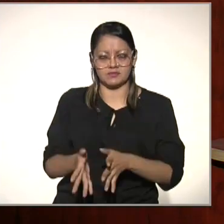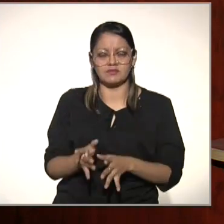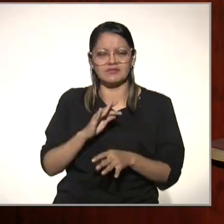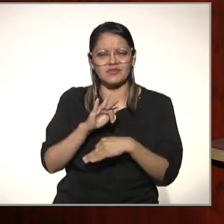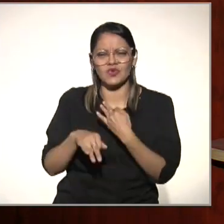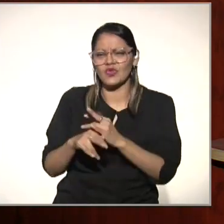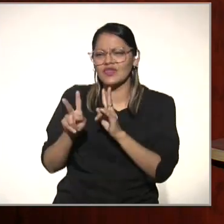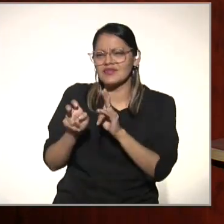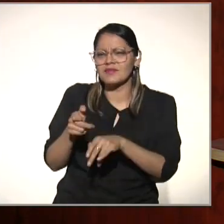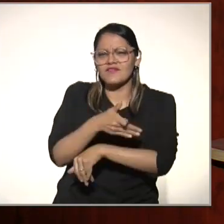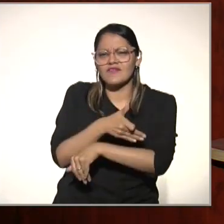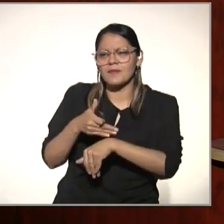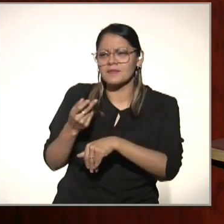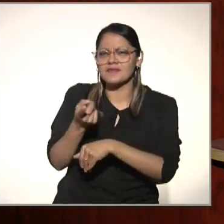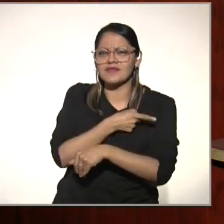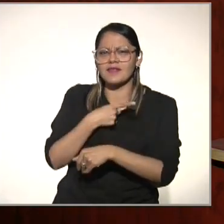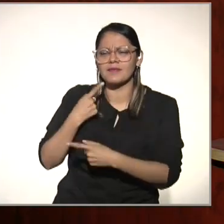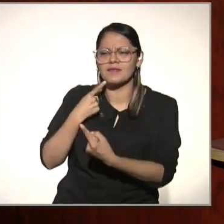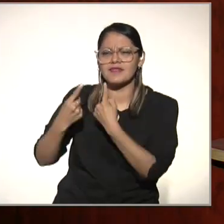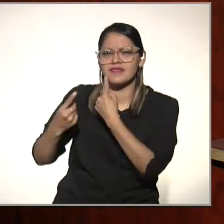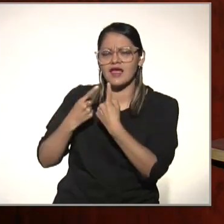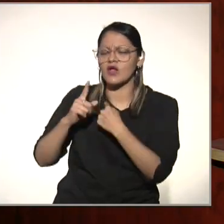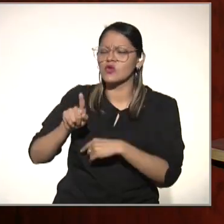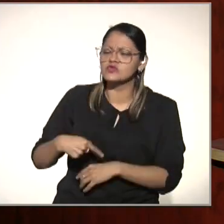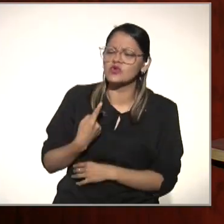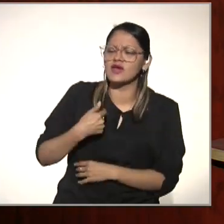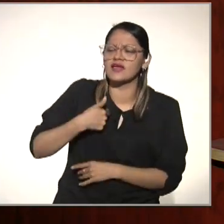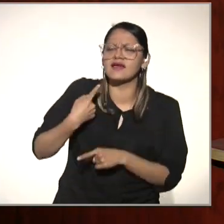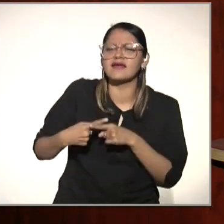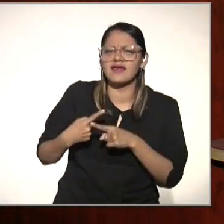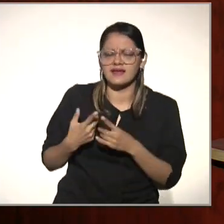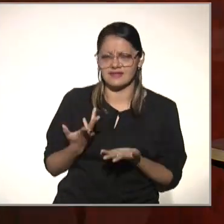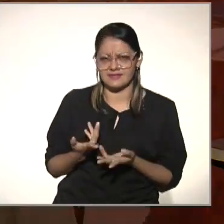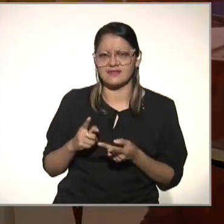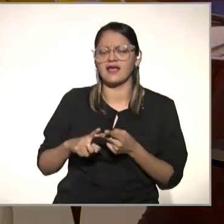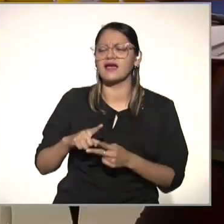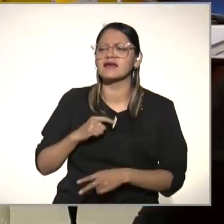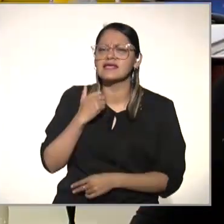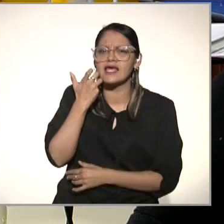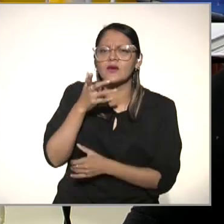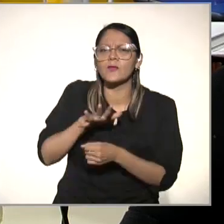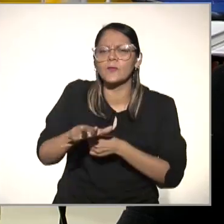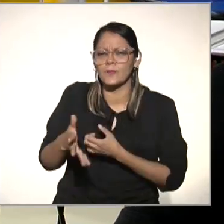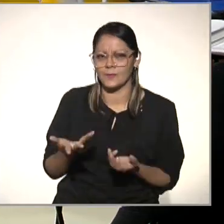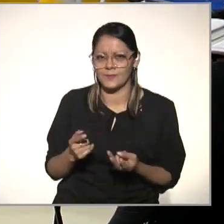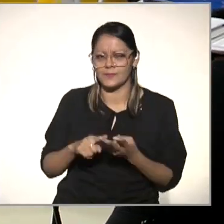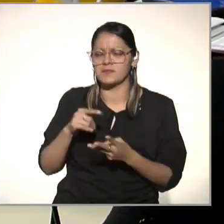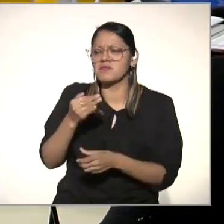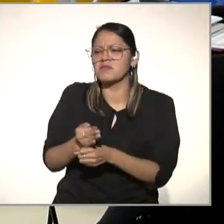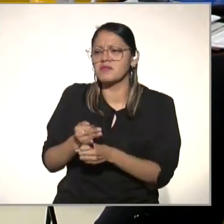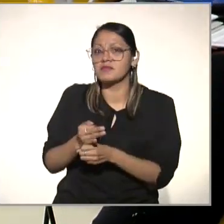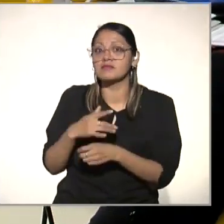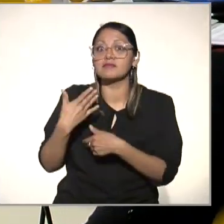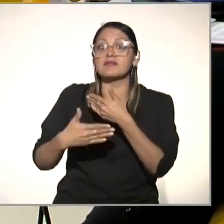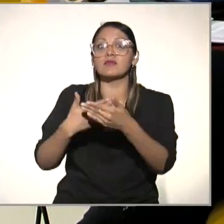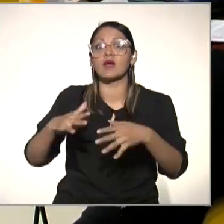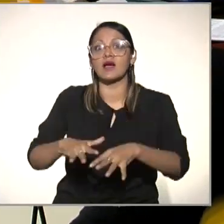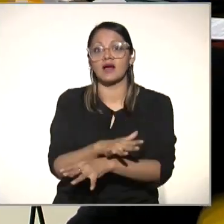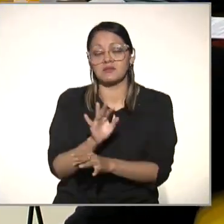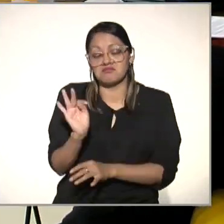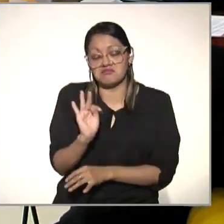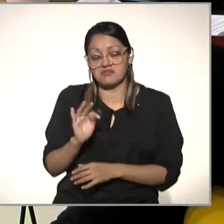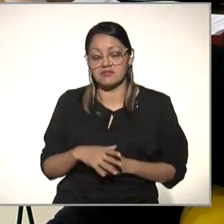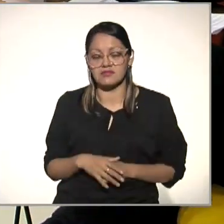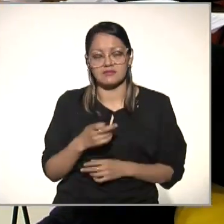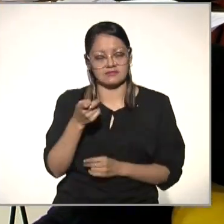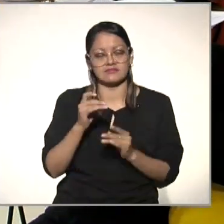podamos poner en discusión quién quiero ser. Y quién estoy siendo para este momento, porque esto puede cambiar. Y entonces, claro